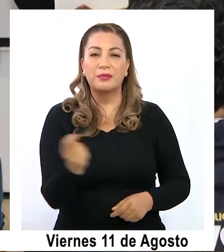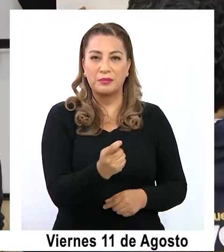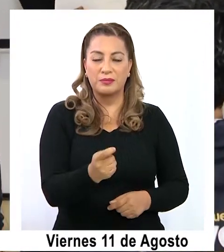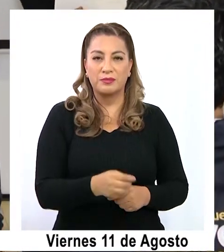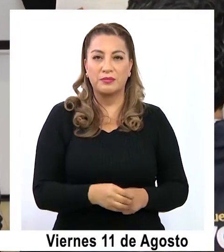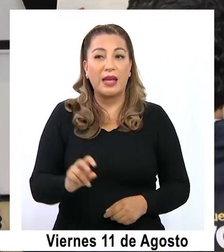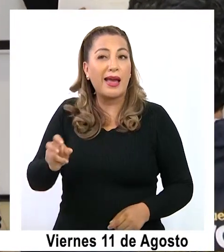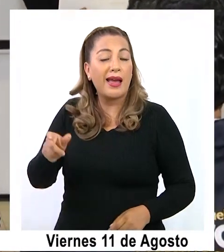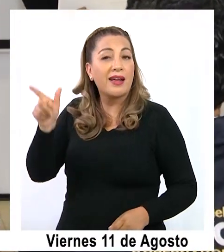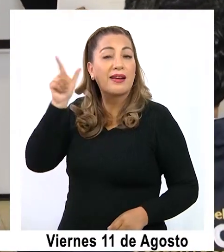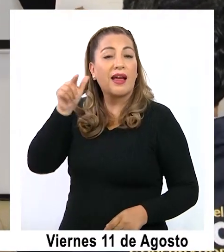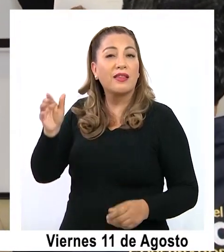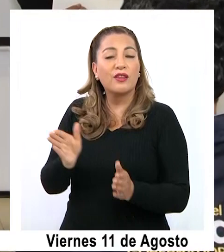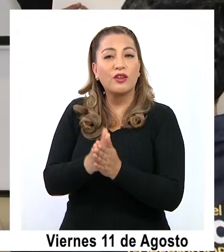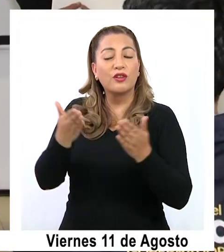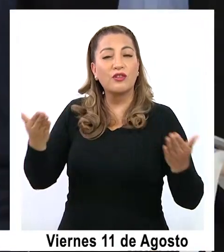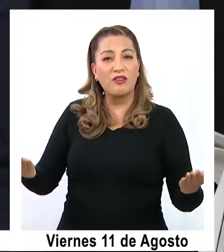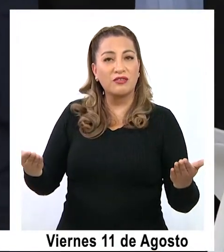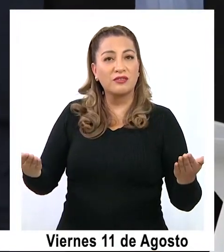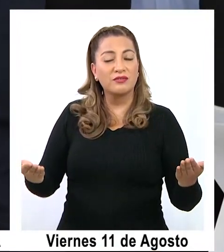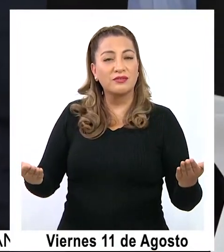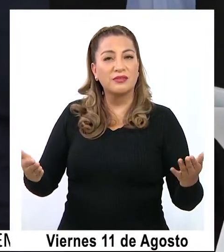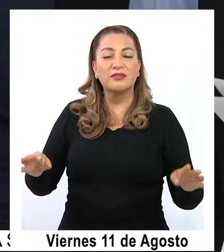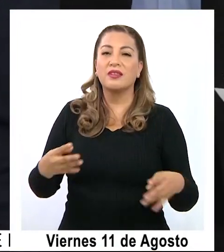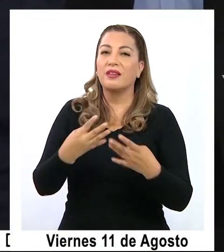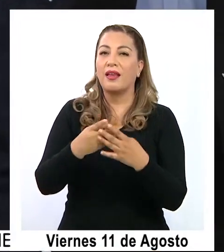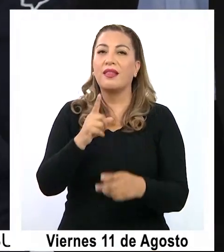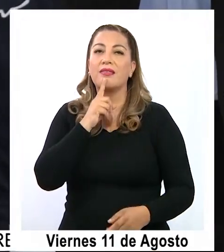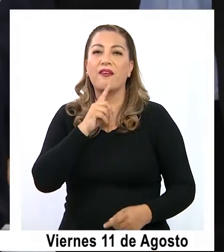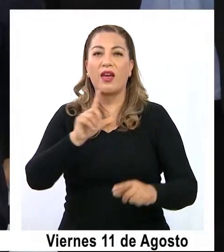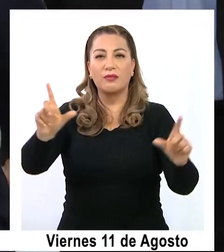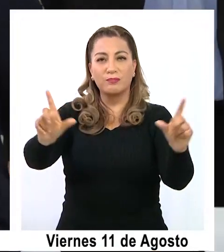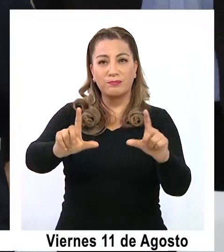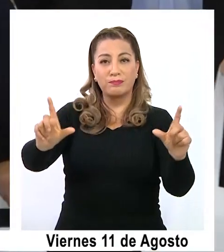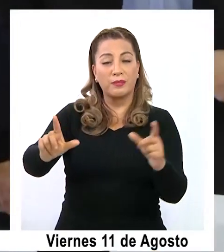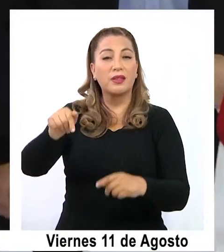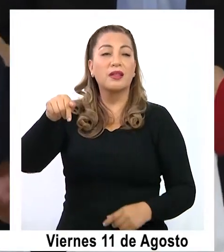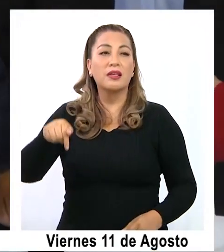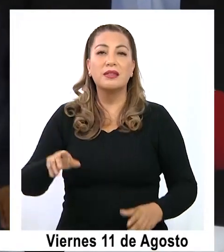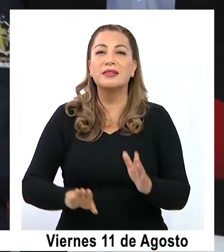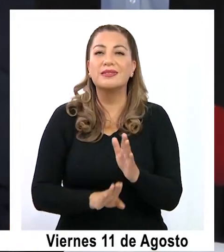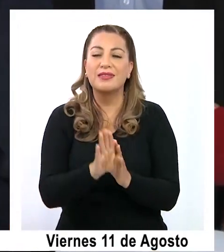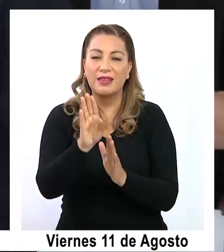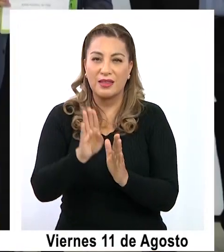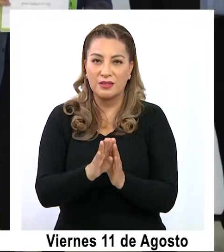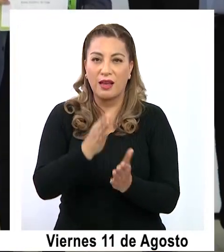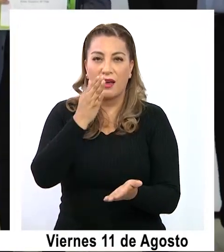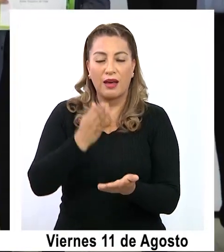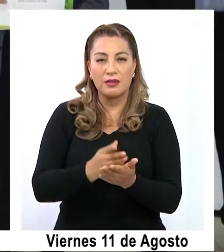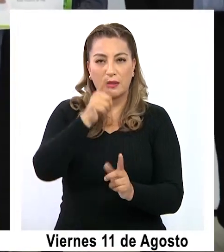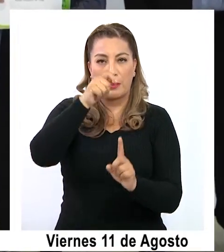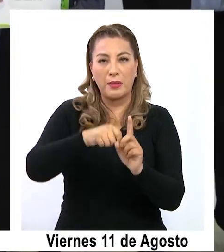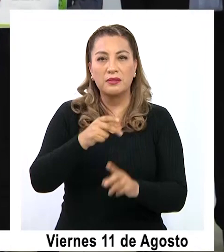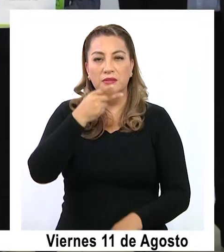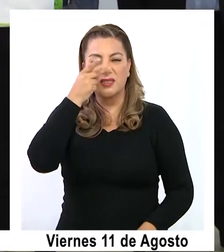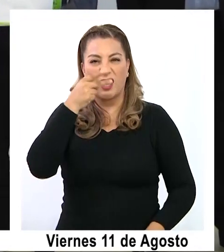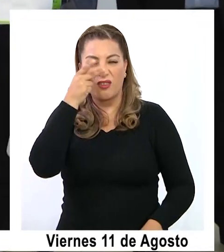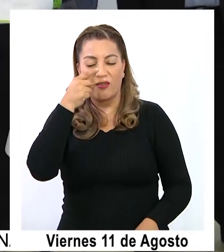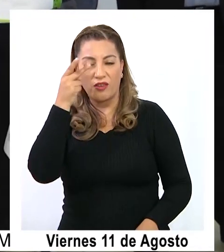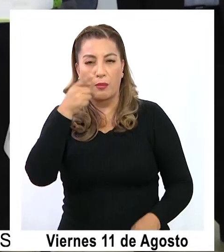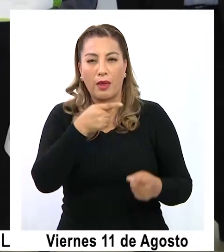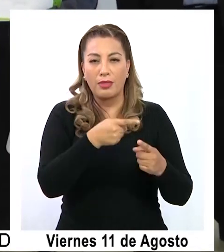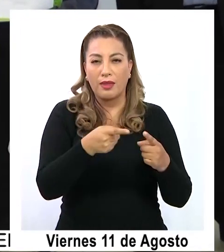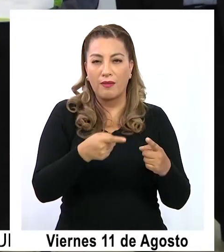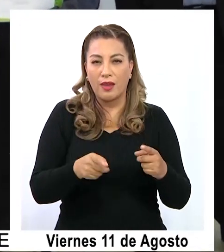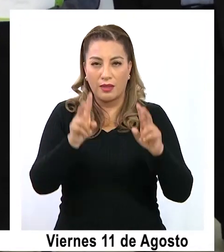radios, revistas, medios electrónicos y televisión, y que se desarrollarán hasta el mes de noviembre abordando